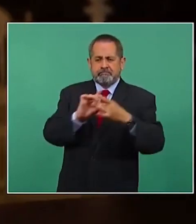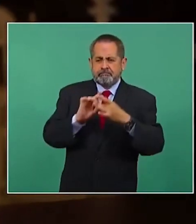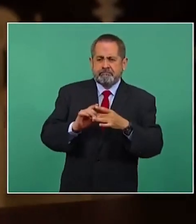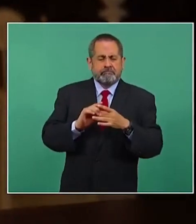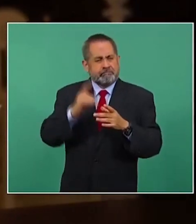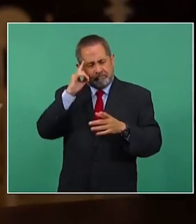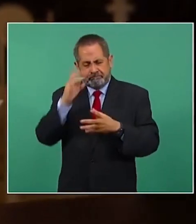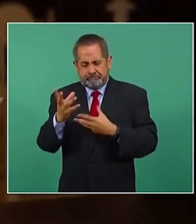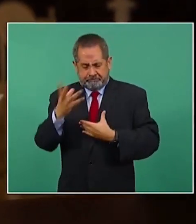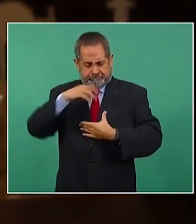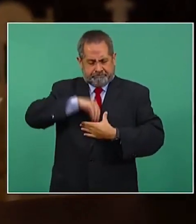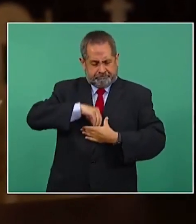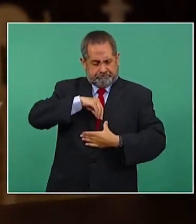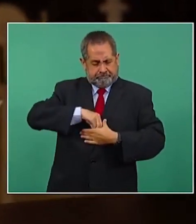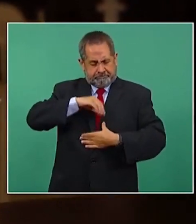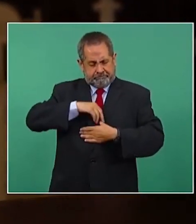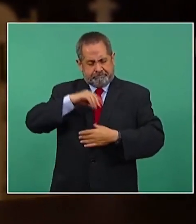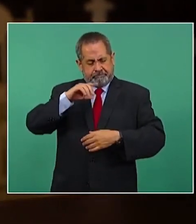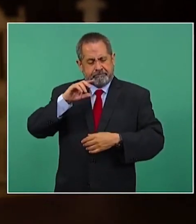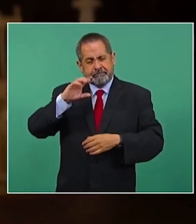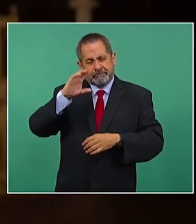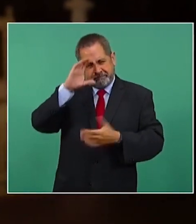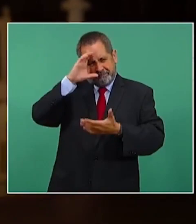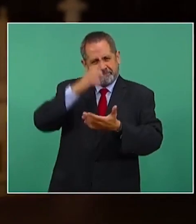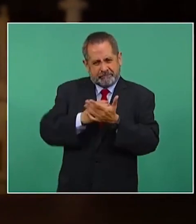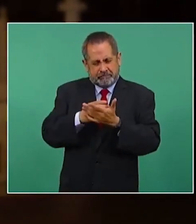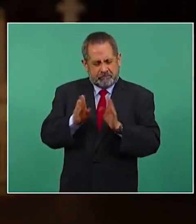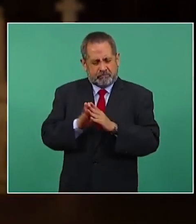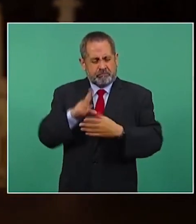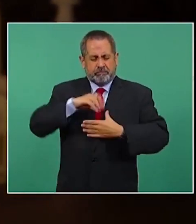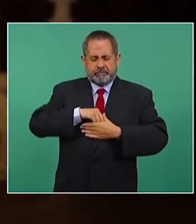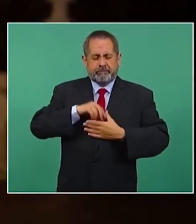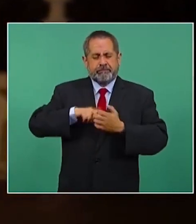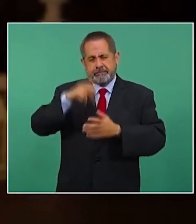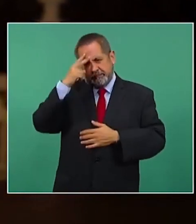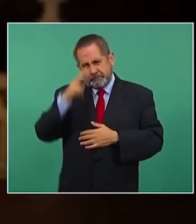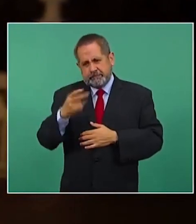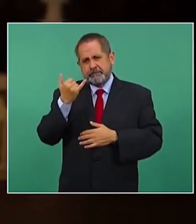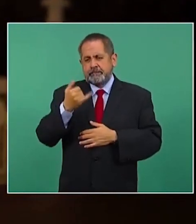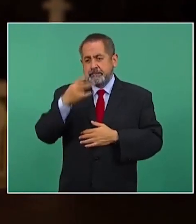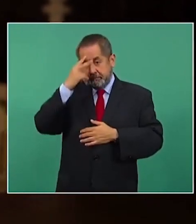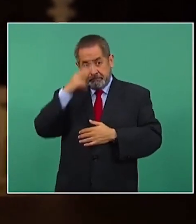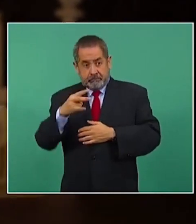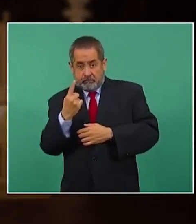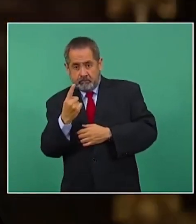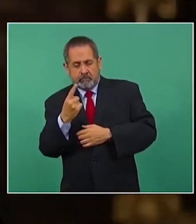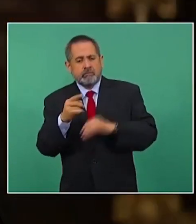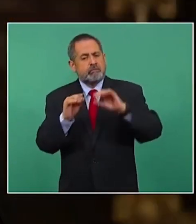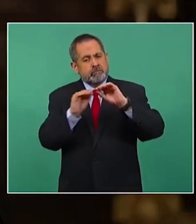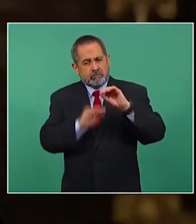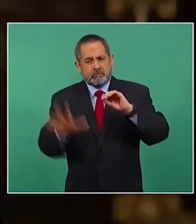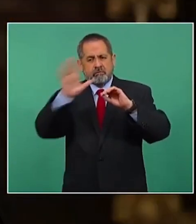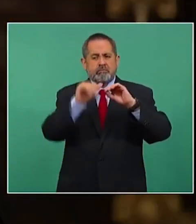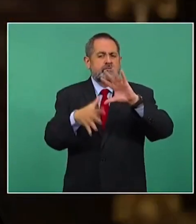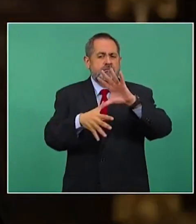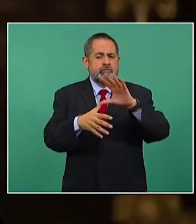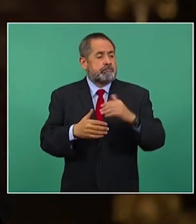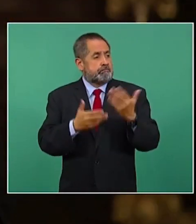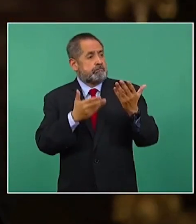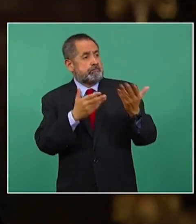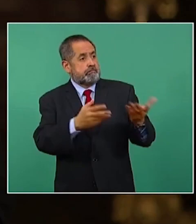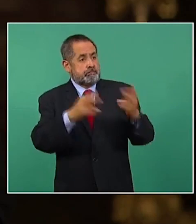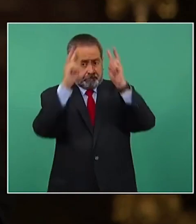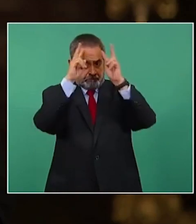gobierno o alguien distinto de la iglesia contra el sentimiento religioso del pueblo mexicano? Porque son